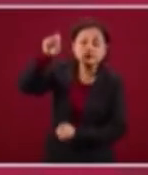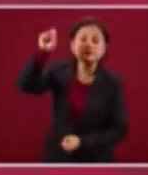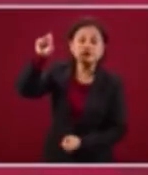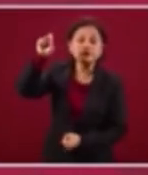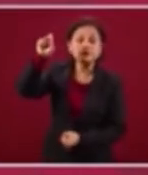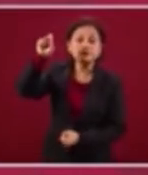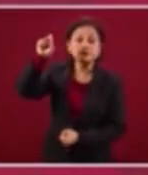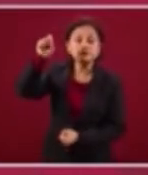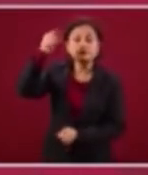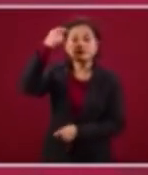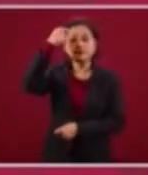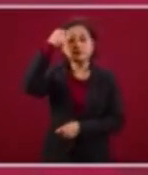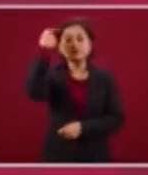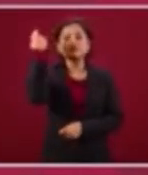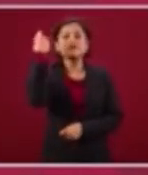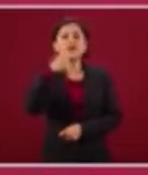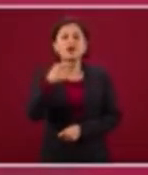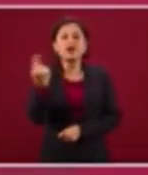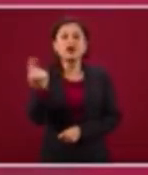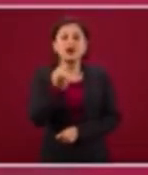vuelvan a cometerse